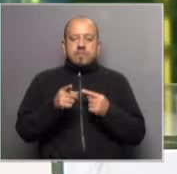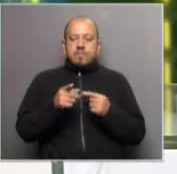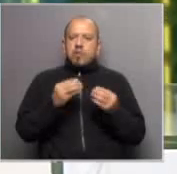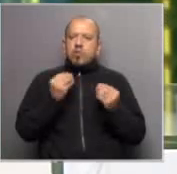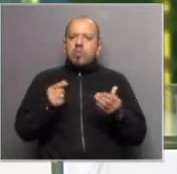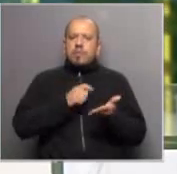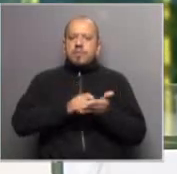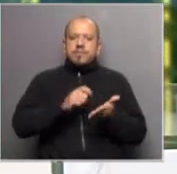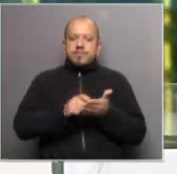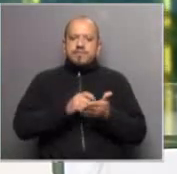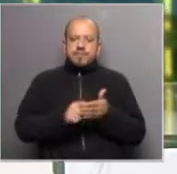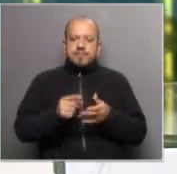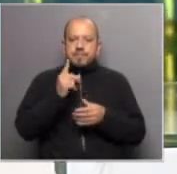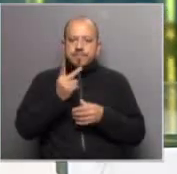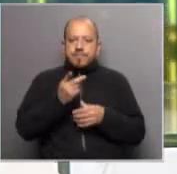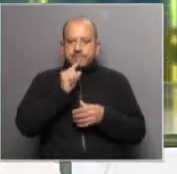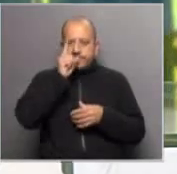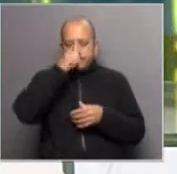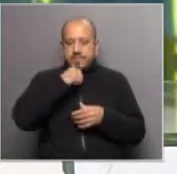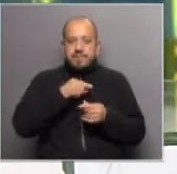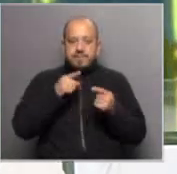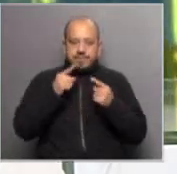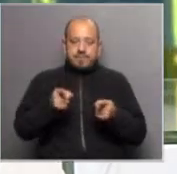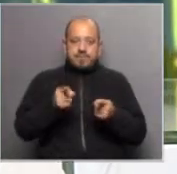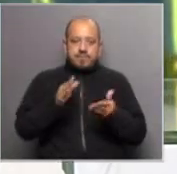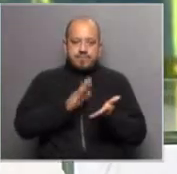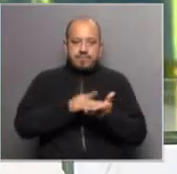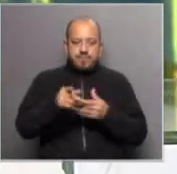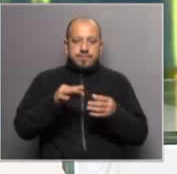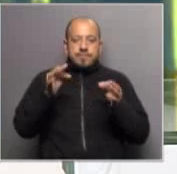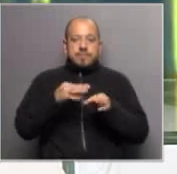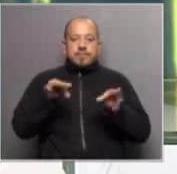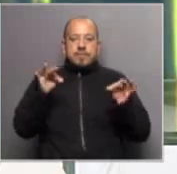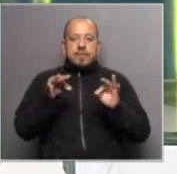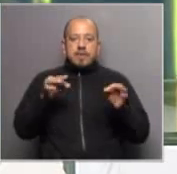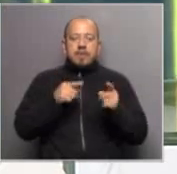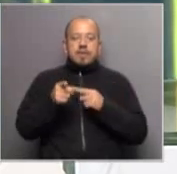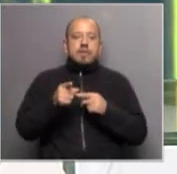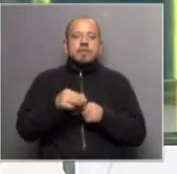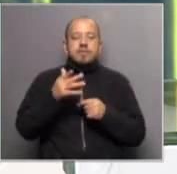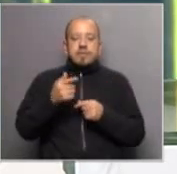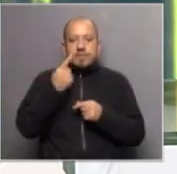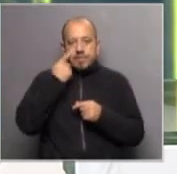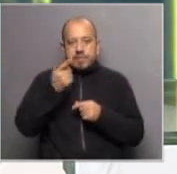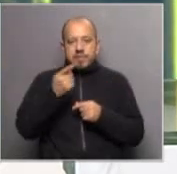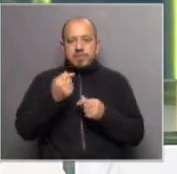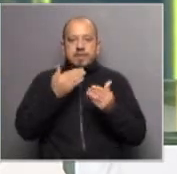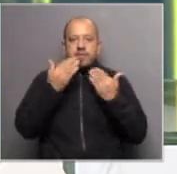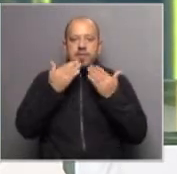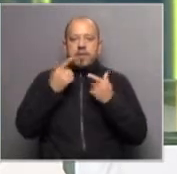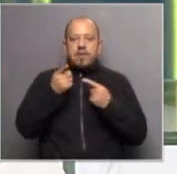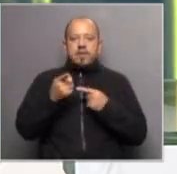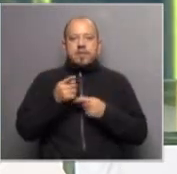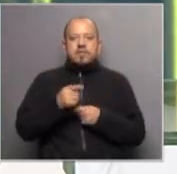en dos lugares diferentes de Montevideo. Entonces, sobre esto, sobre la canción y sobre el clip de Jordan, vamos a estar conversando